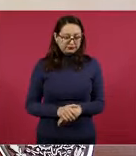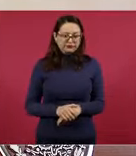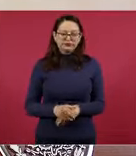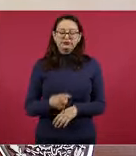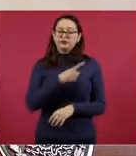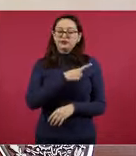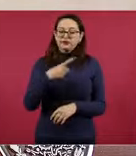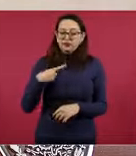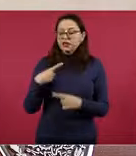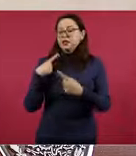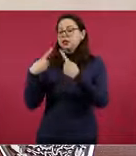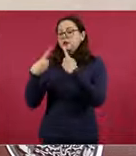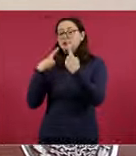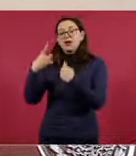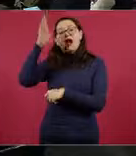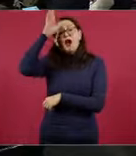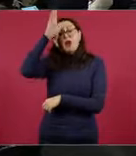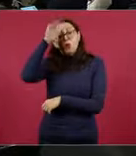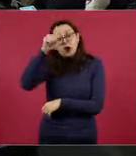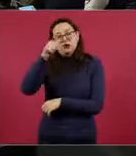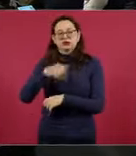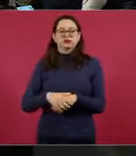no descartamos esa posibilidad.